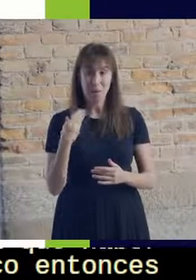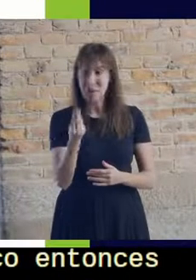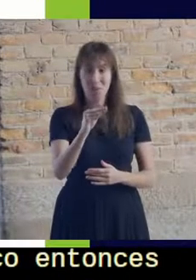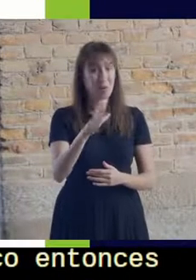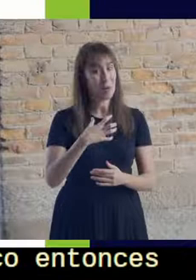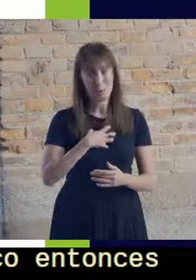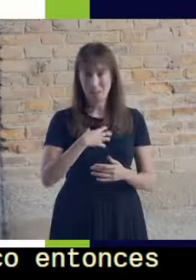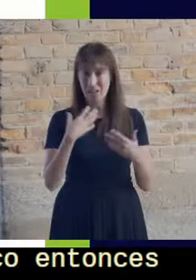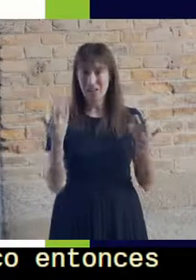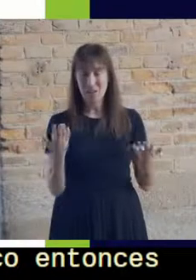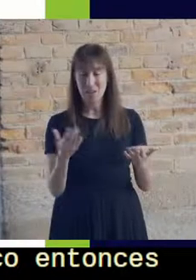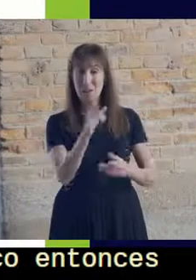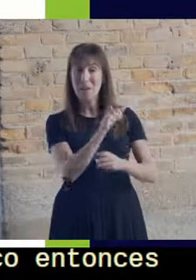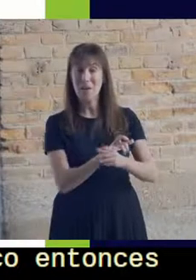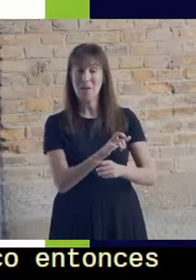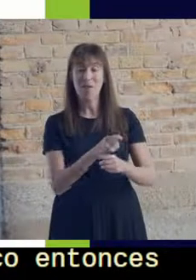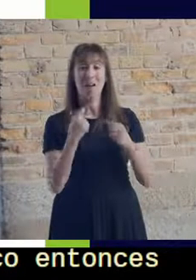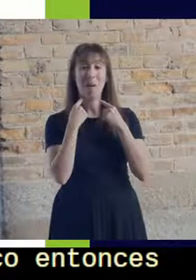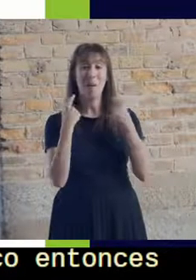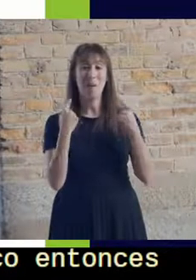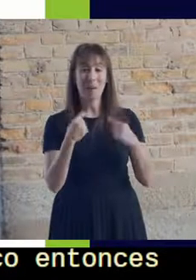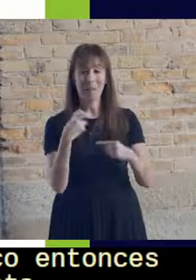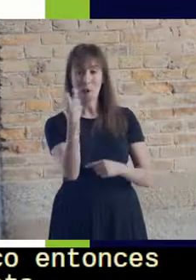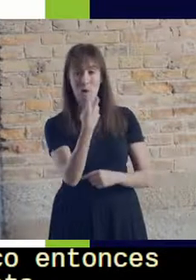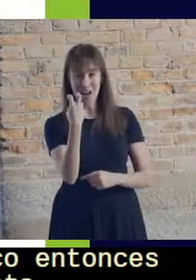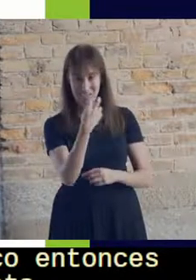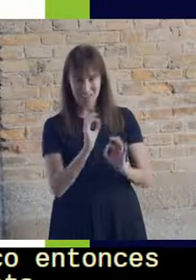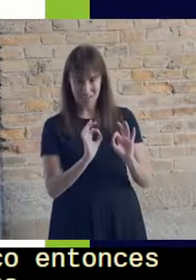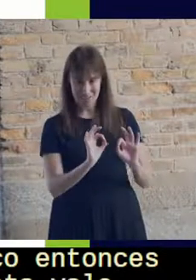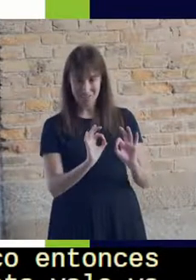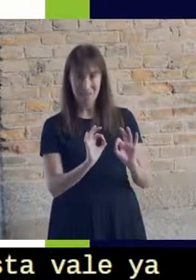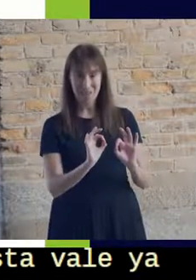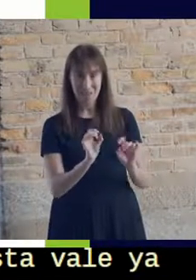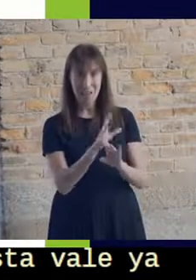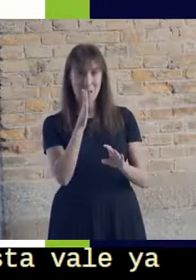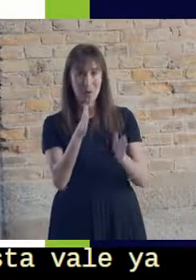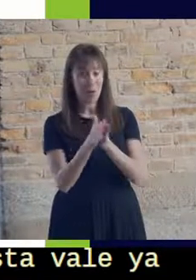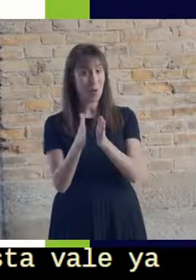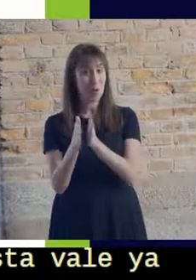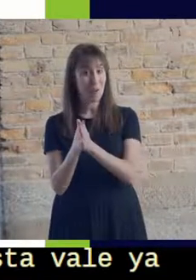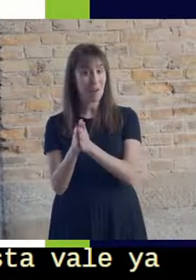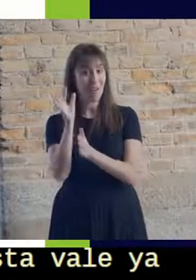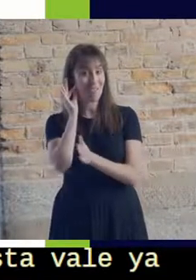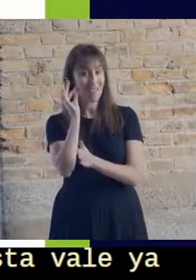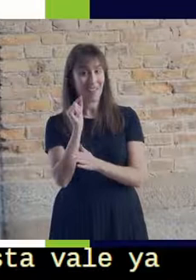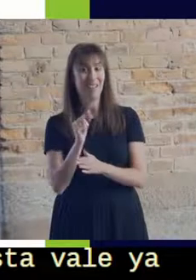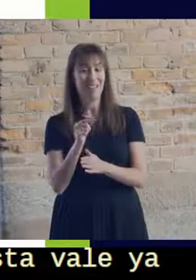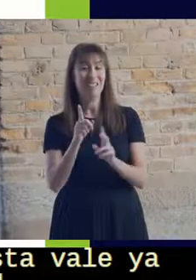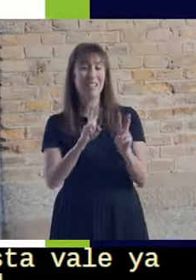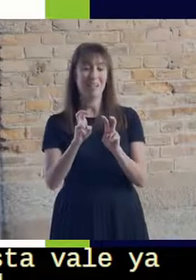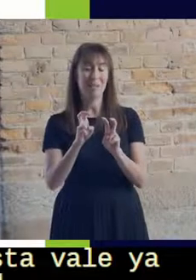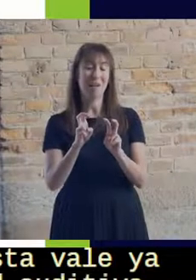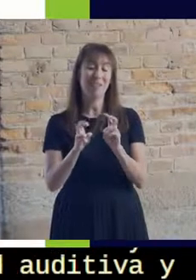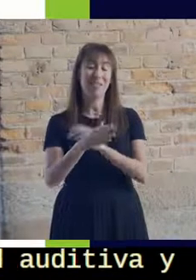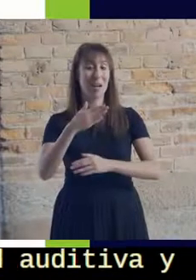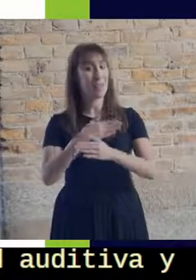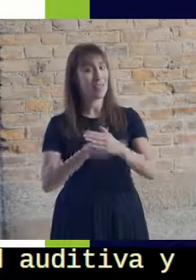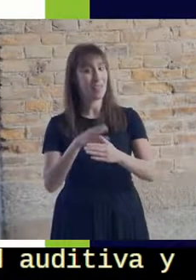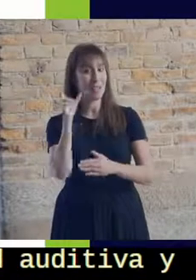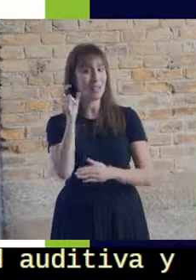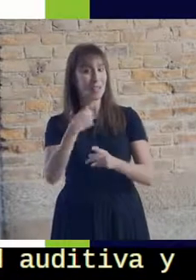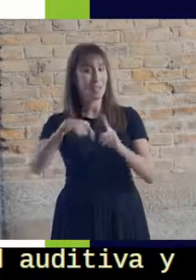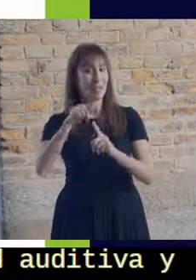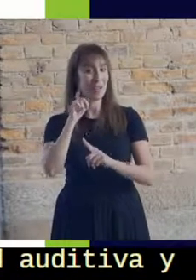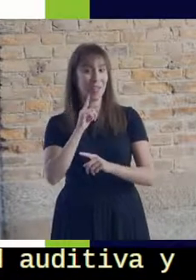persona con pérdida auditiva que sea oralista vale Ya luego mi compañera Tratará lo que es la discapacidad auditiva en la sordera con